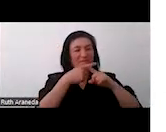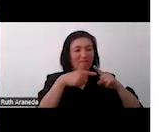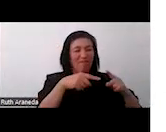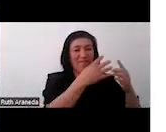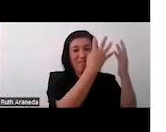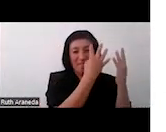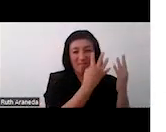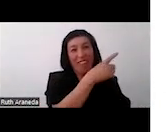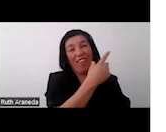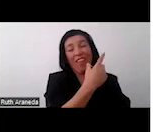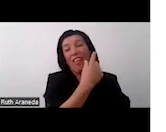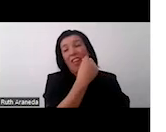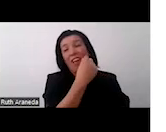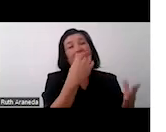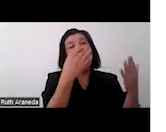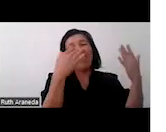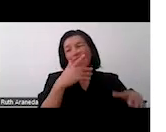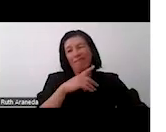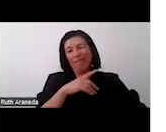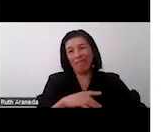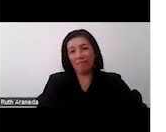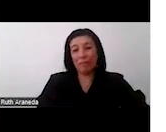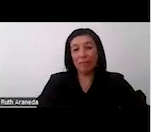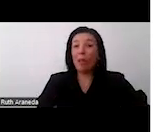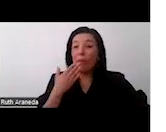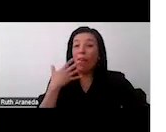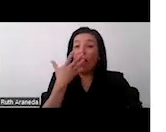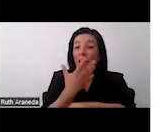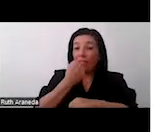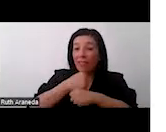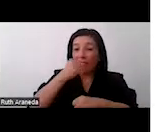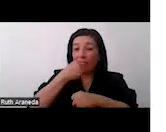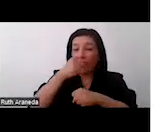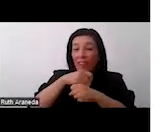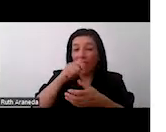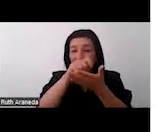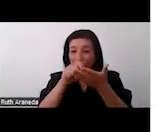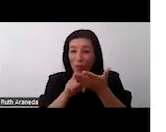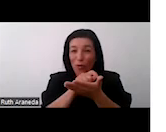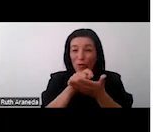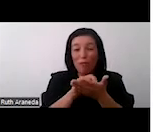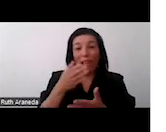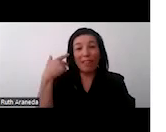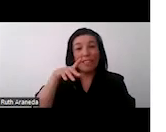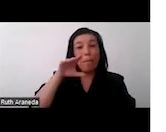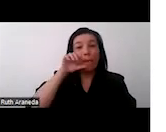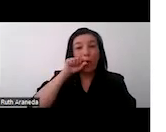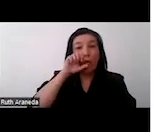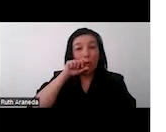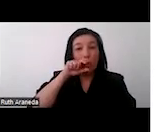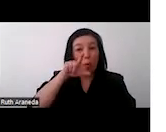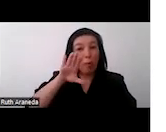en las mañanas. También se han hecho talleres de ilustración. Este es un taller que hice en Perú. Estos